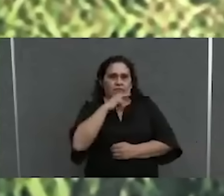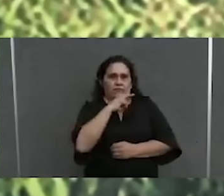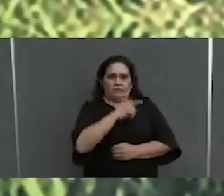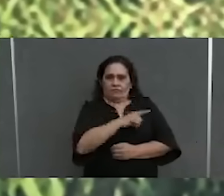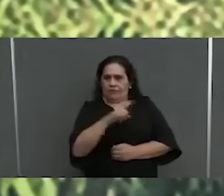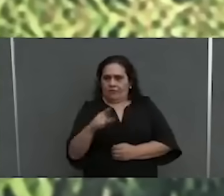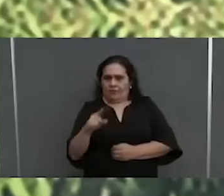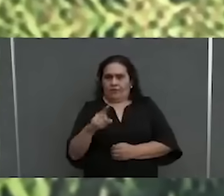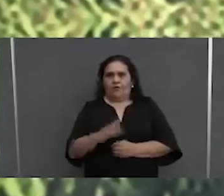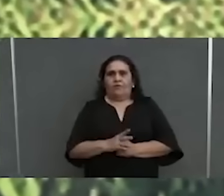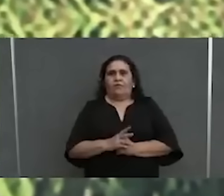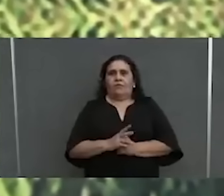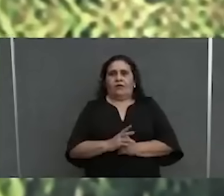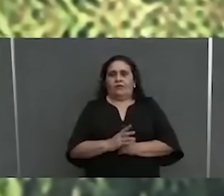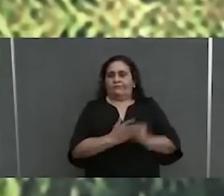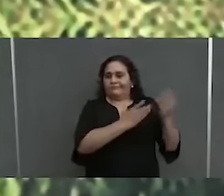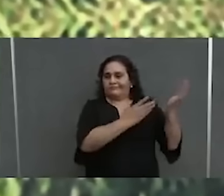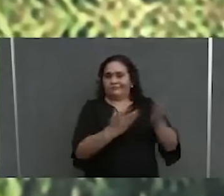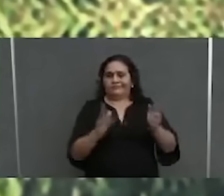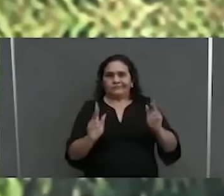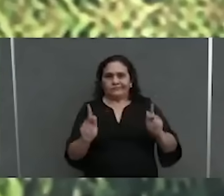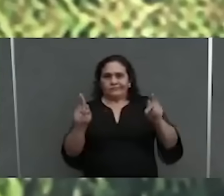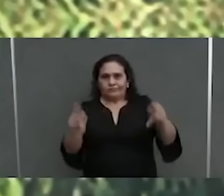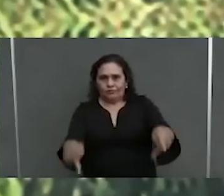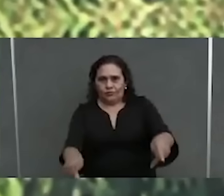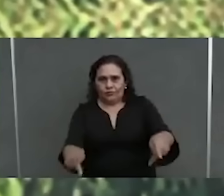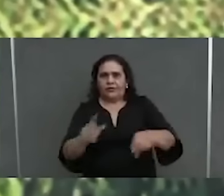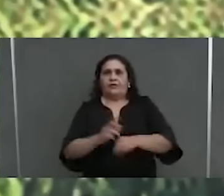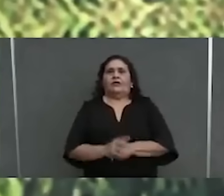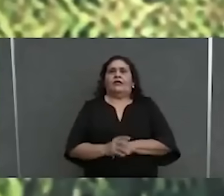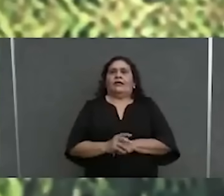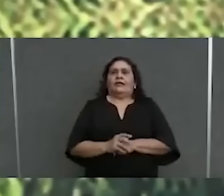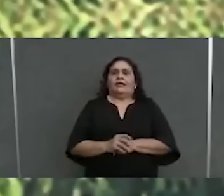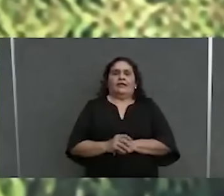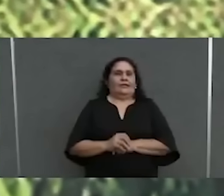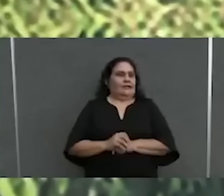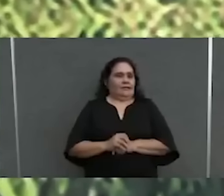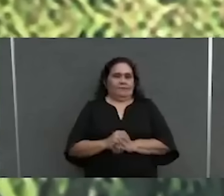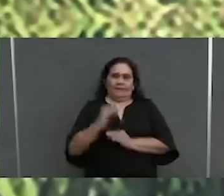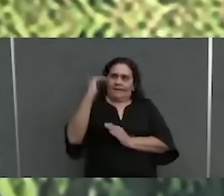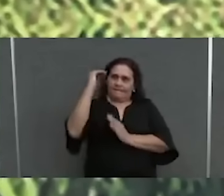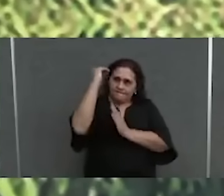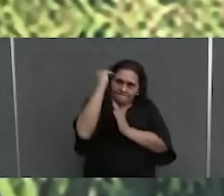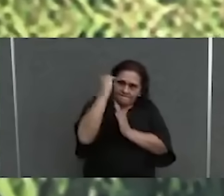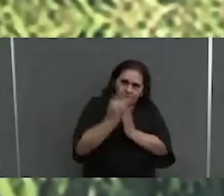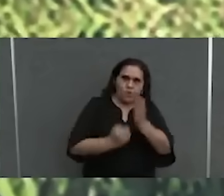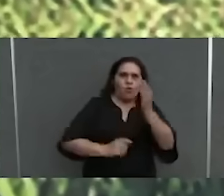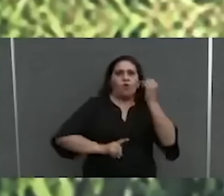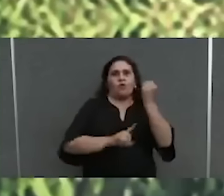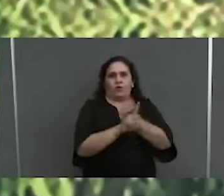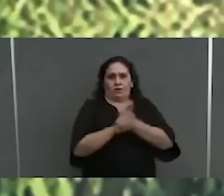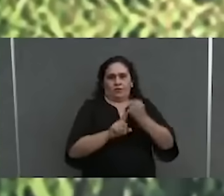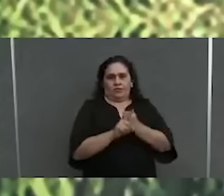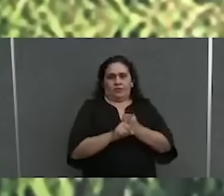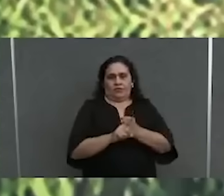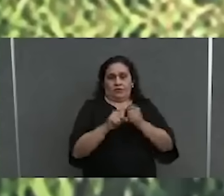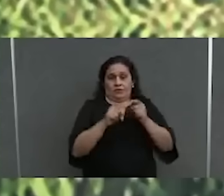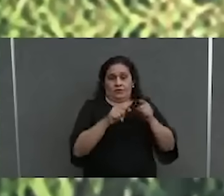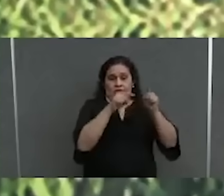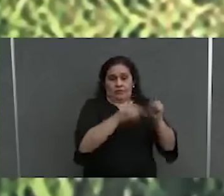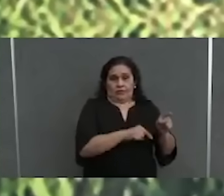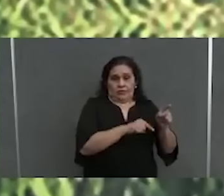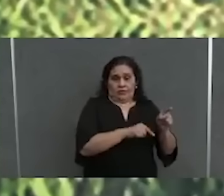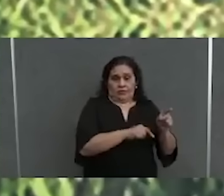tiene que atravesar pues todo lo que es el poblado con todos los perjuicios que causa la población. Así que ahora, desde lo que es el muelle, se van por